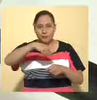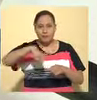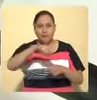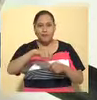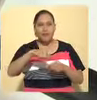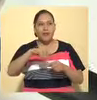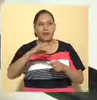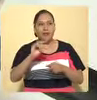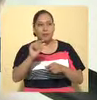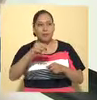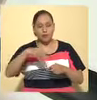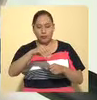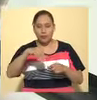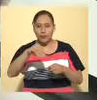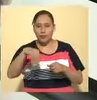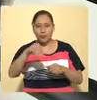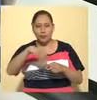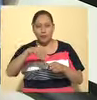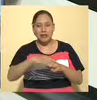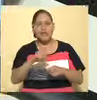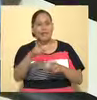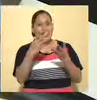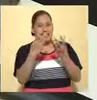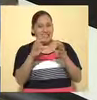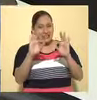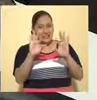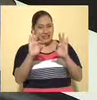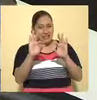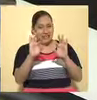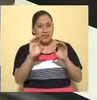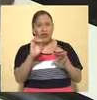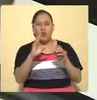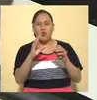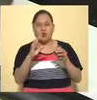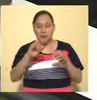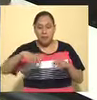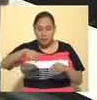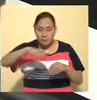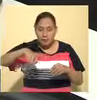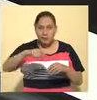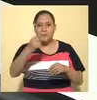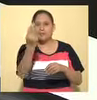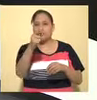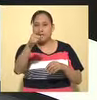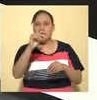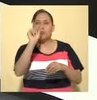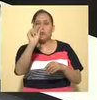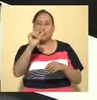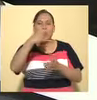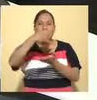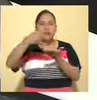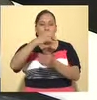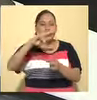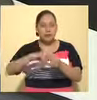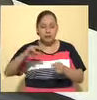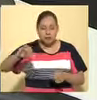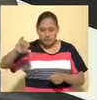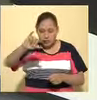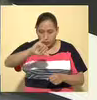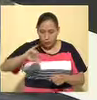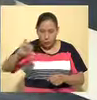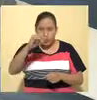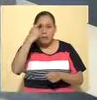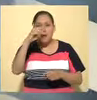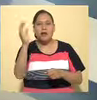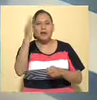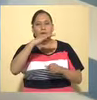un poquitito. Si nos queda como muy... ¿Espeso? Espesa o pastosita, uh-huh. Le podemos agregar un chorrito de aceite. ¿De oliva? Para